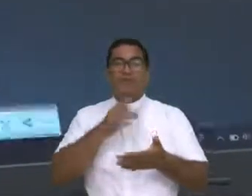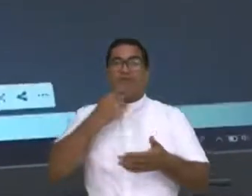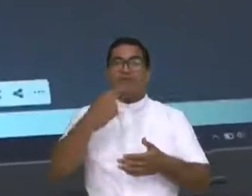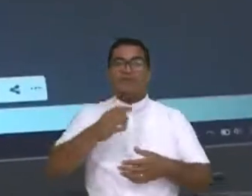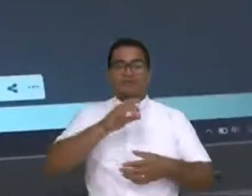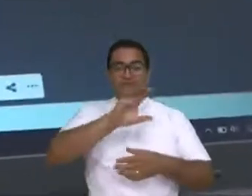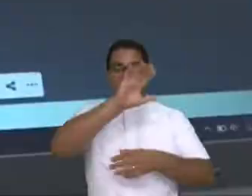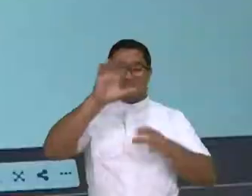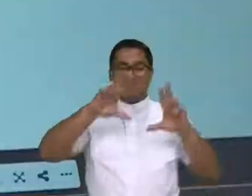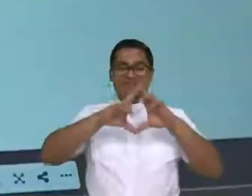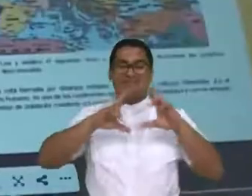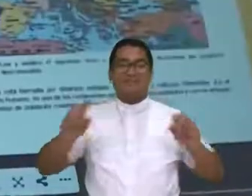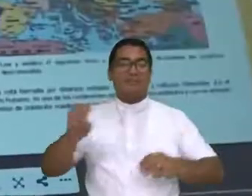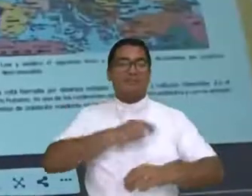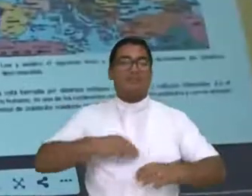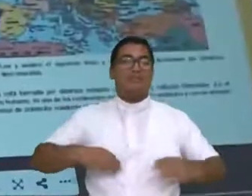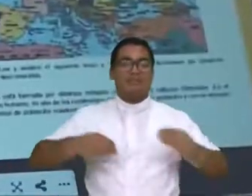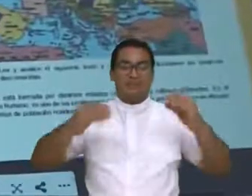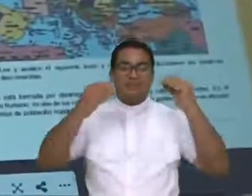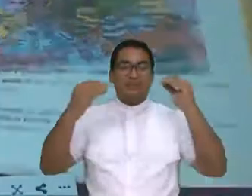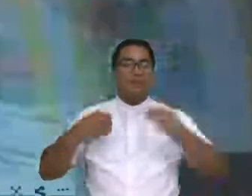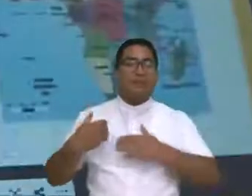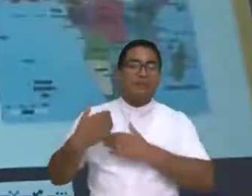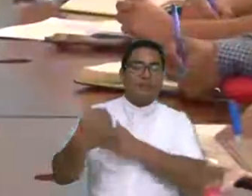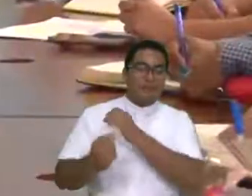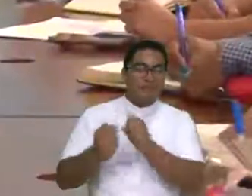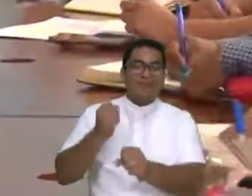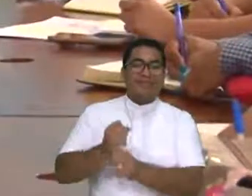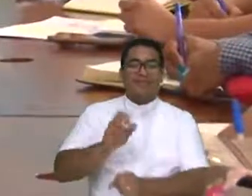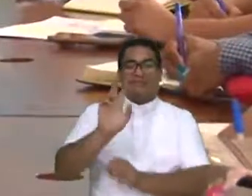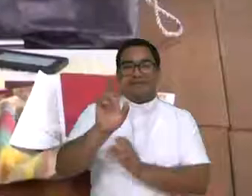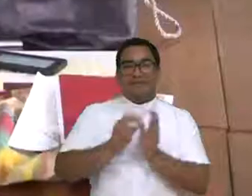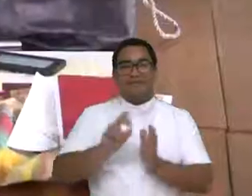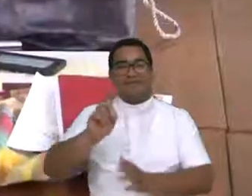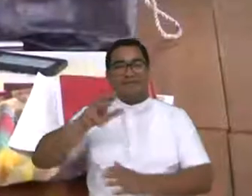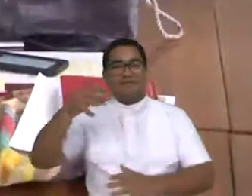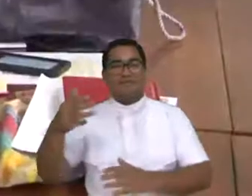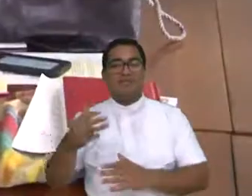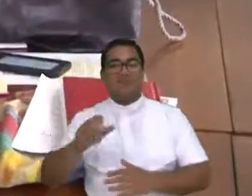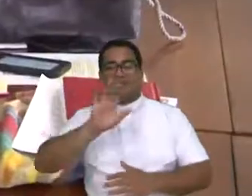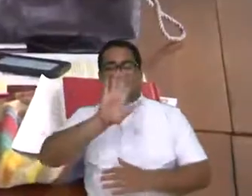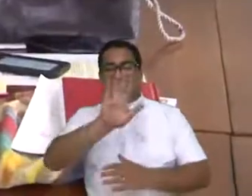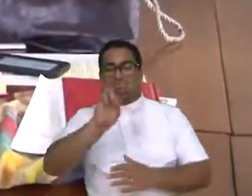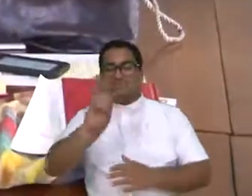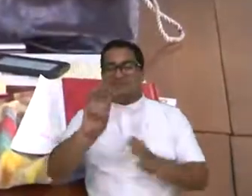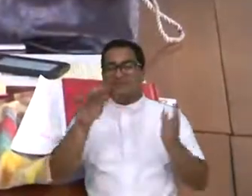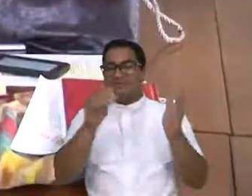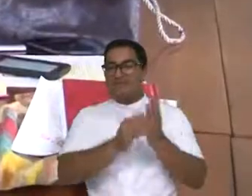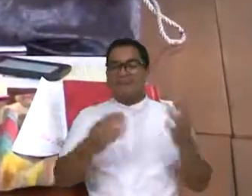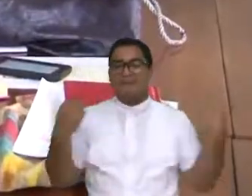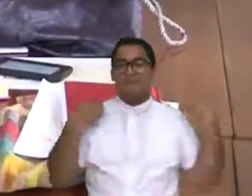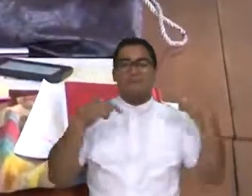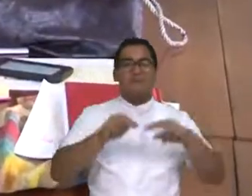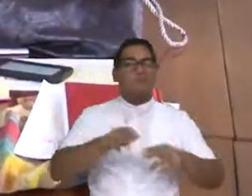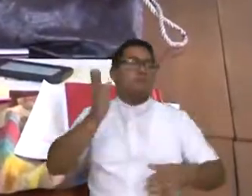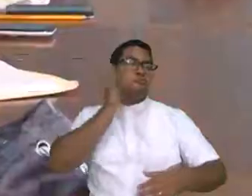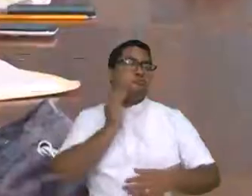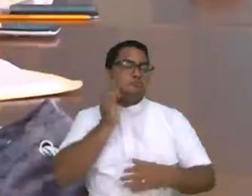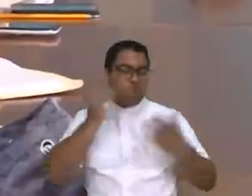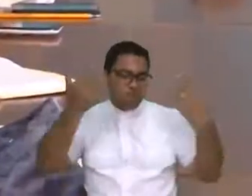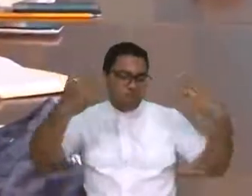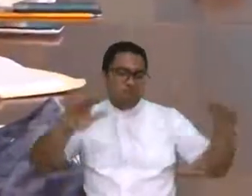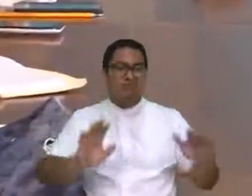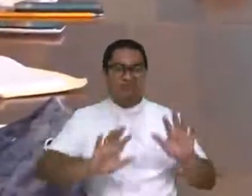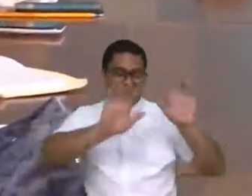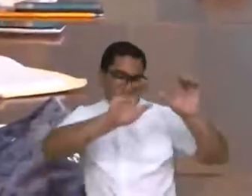plantea el Ministerio de Educación para los próximos años. Hasta el 2019, más de 53.000 docentes ya manejan las herramientas